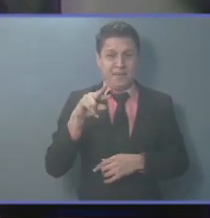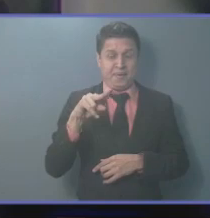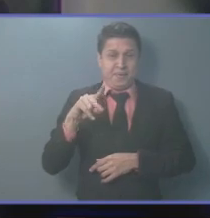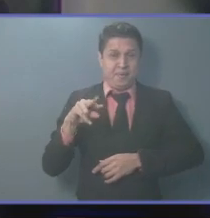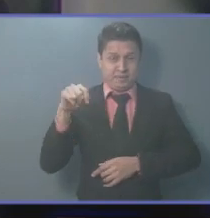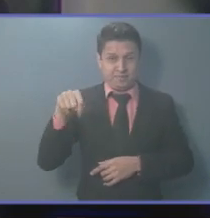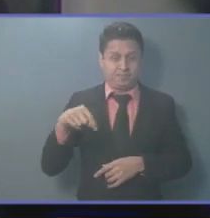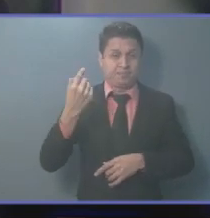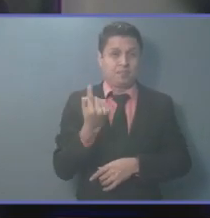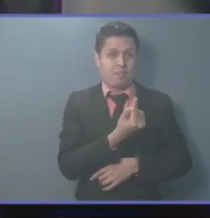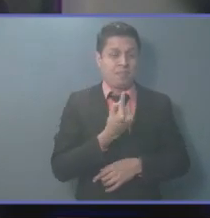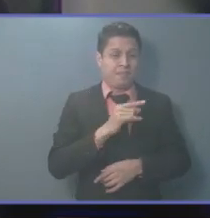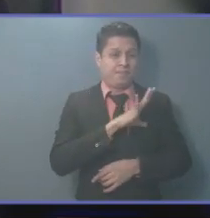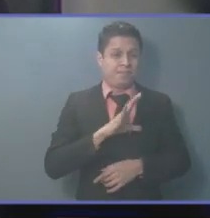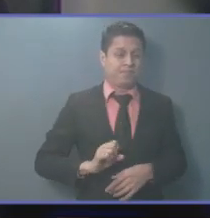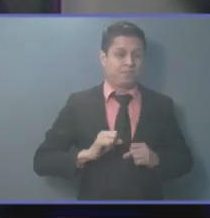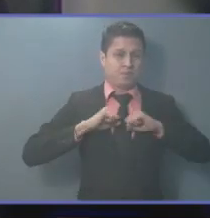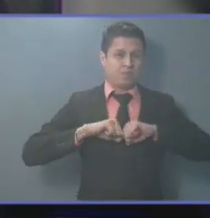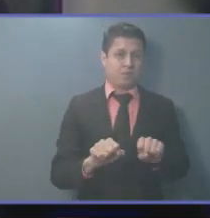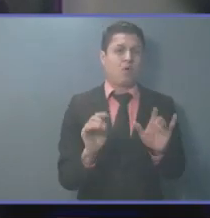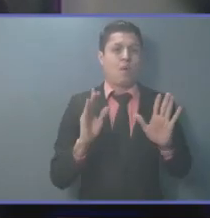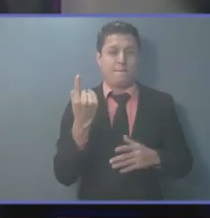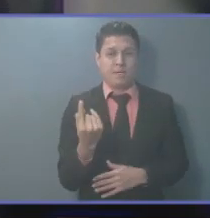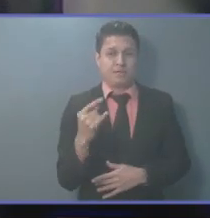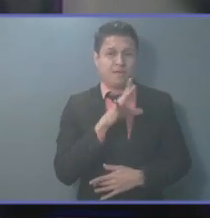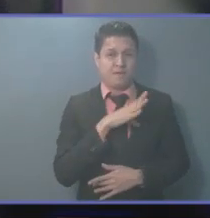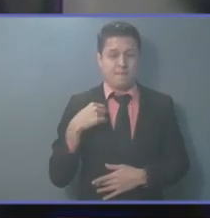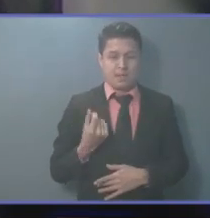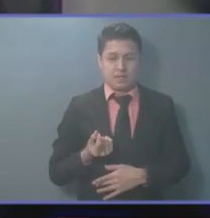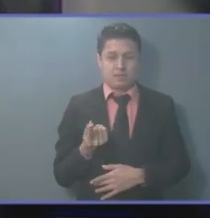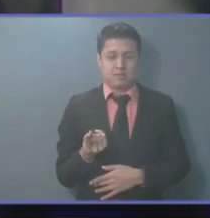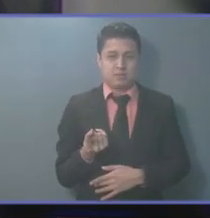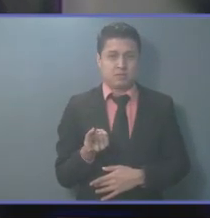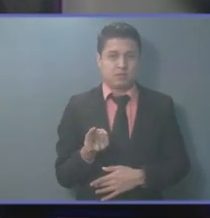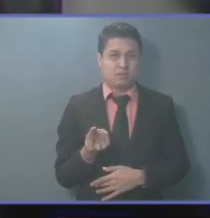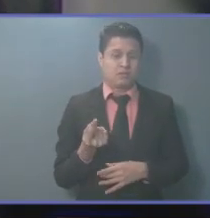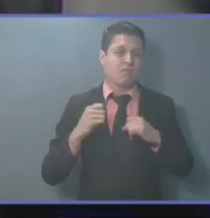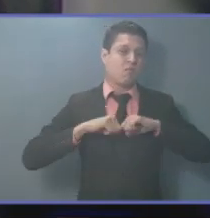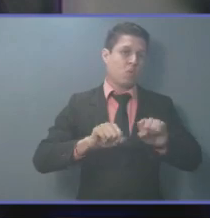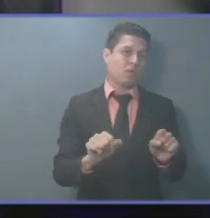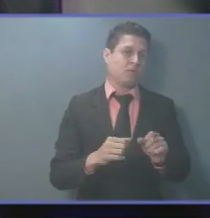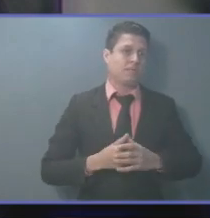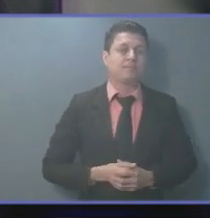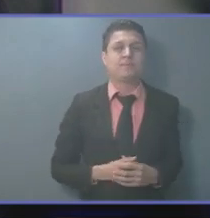amigas o a familiares cercanos.